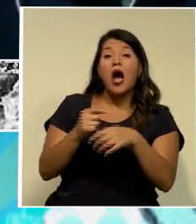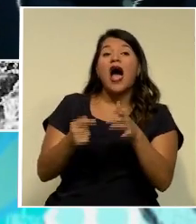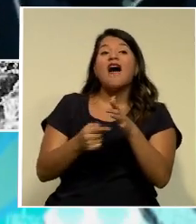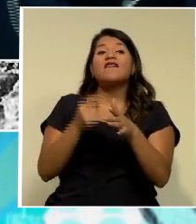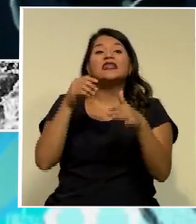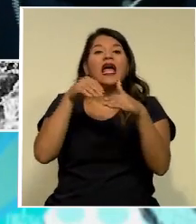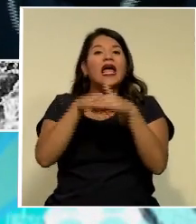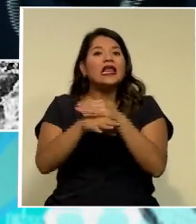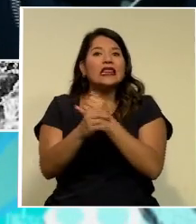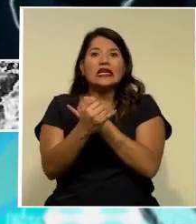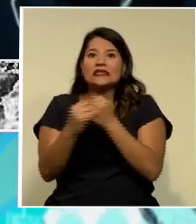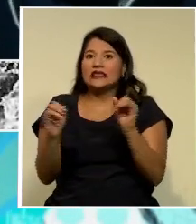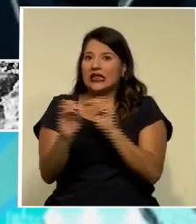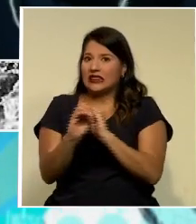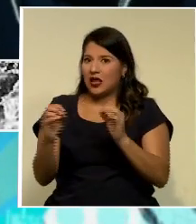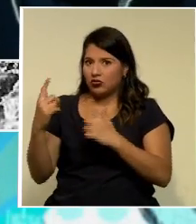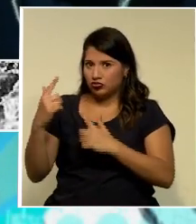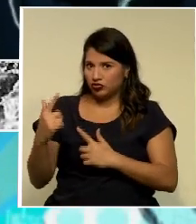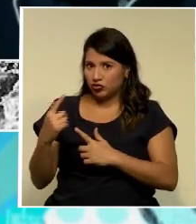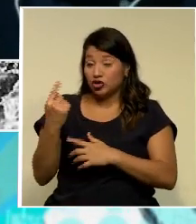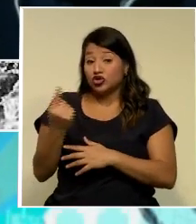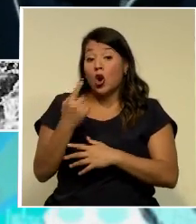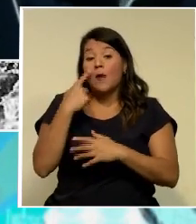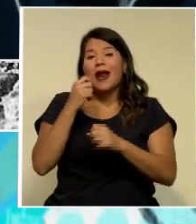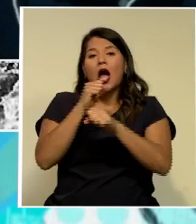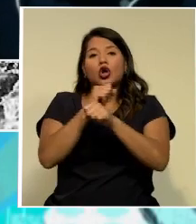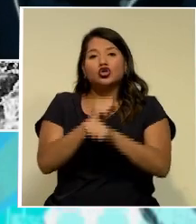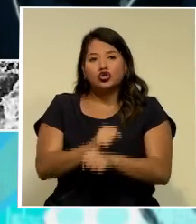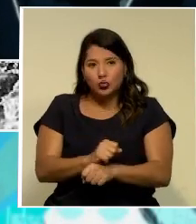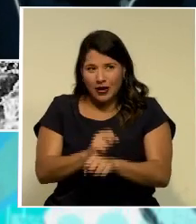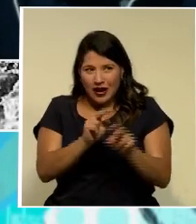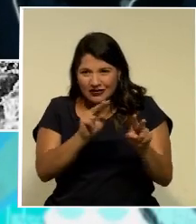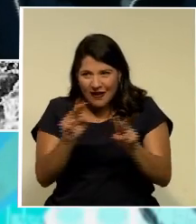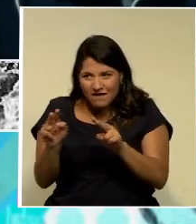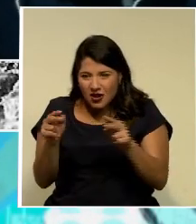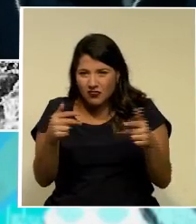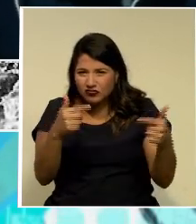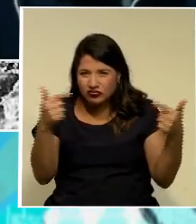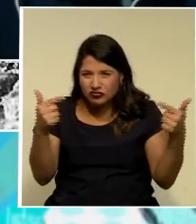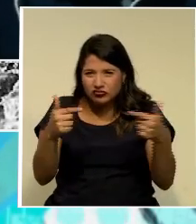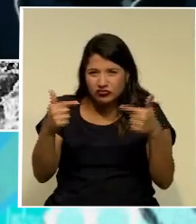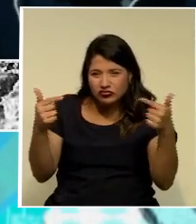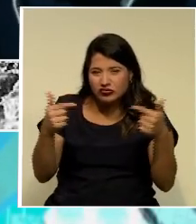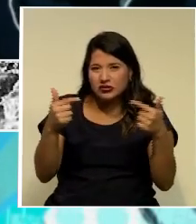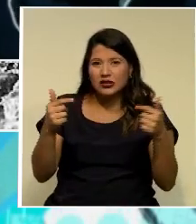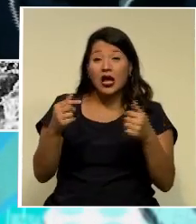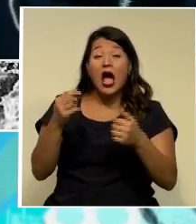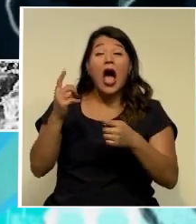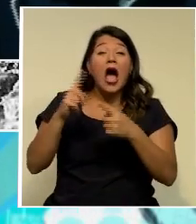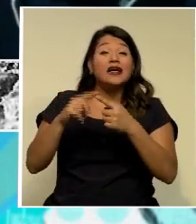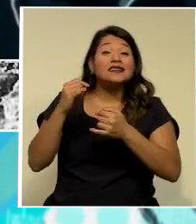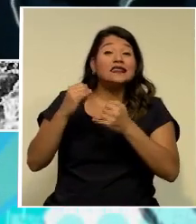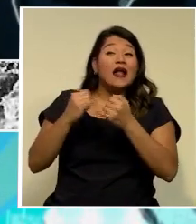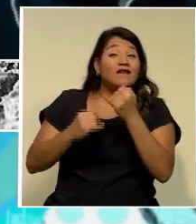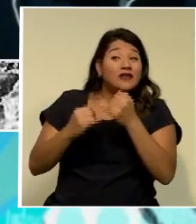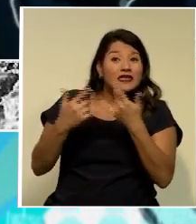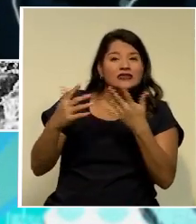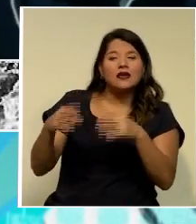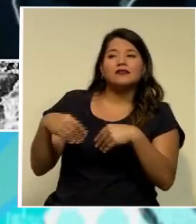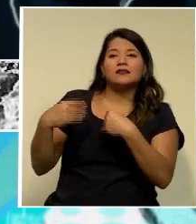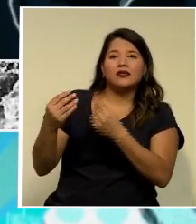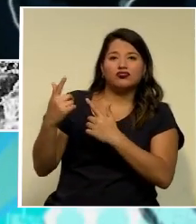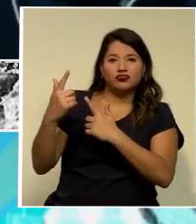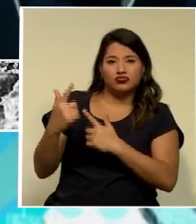combates totalmente desarmados, solamente para acostumbrarse al combate, ¿verdad? Lo último que le dan es el arma para que ya ellos se